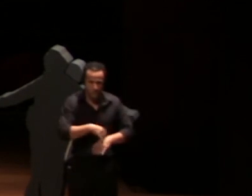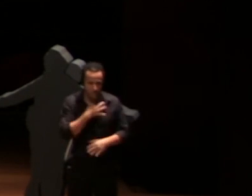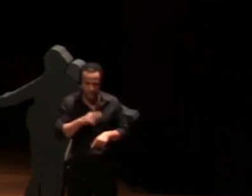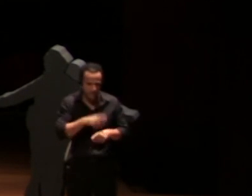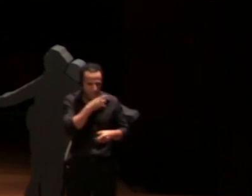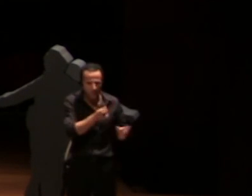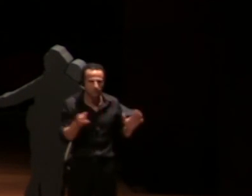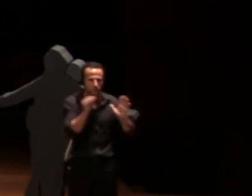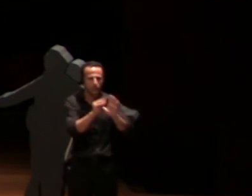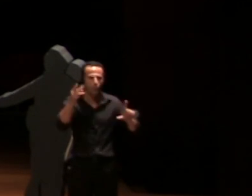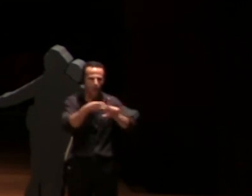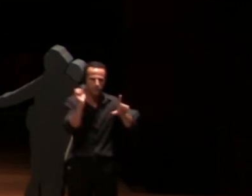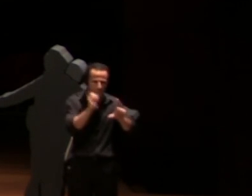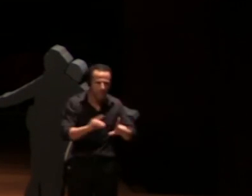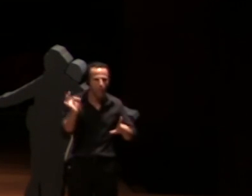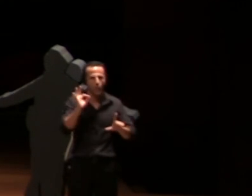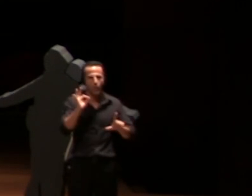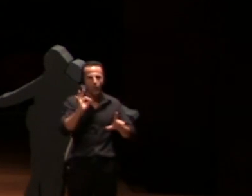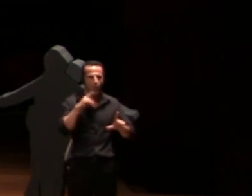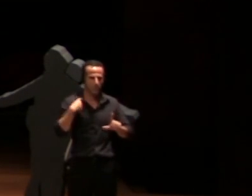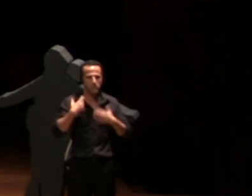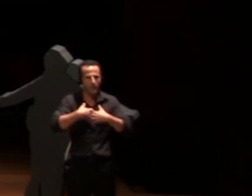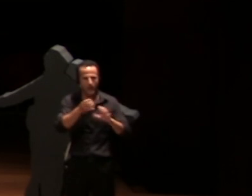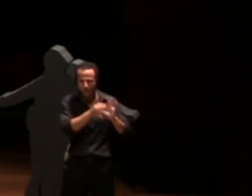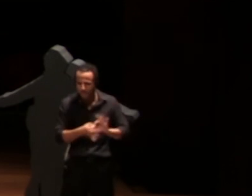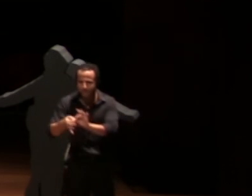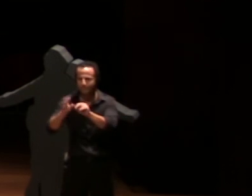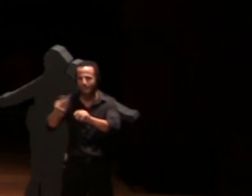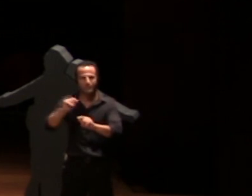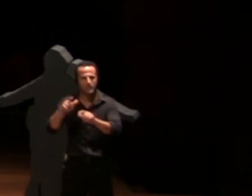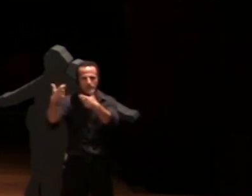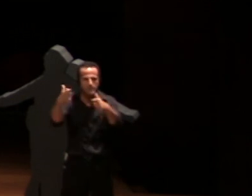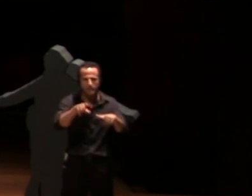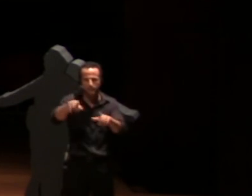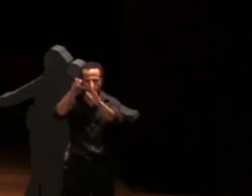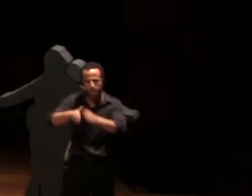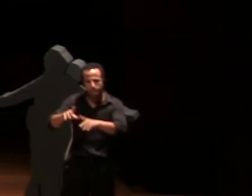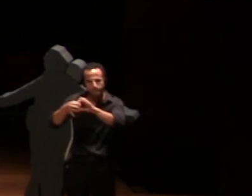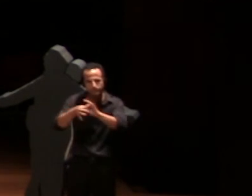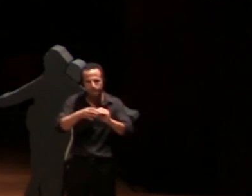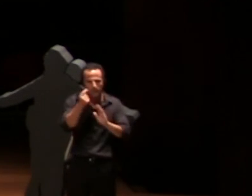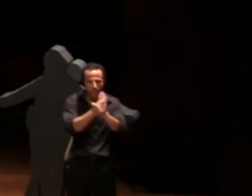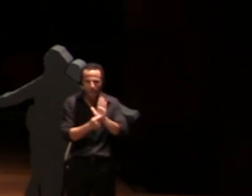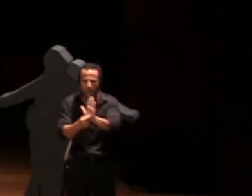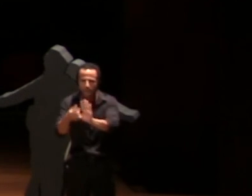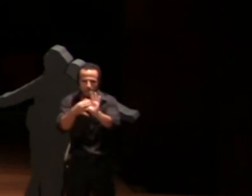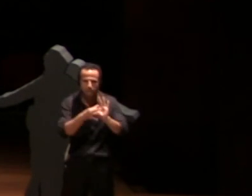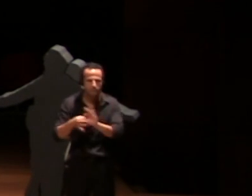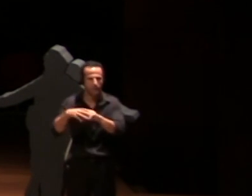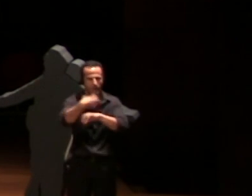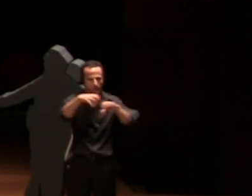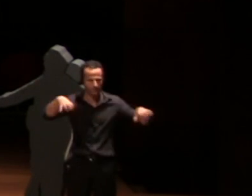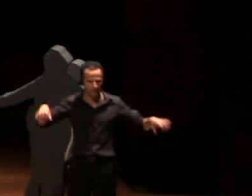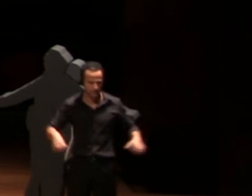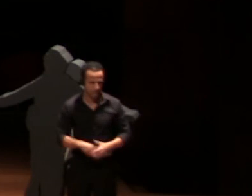las páginas web o los propios dispositivos las que clasifiquen a este tipo de personas utilizando solo esos índices.